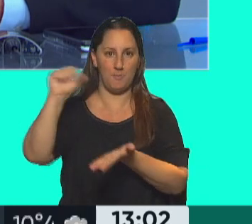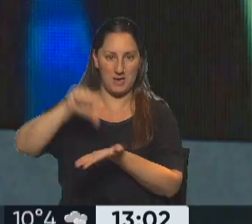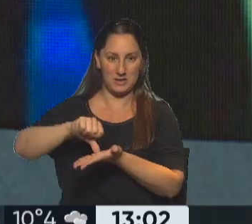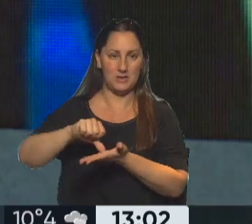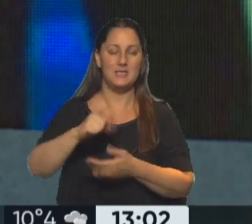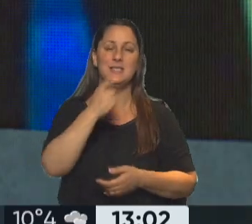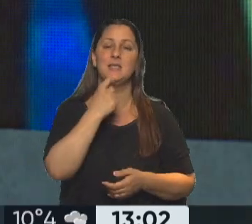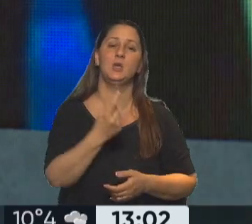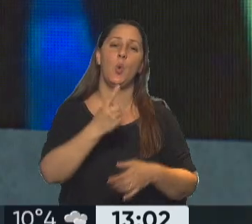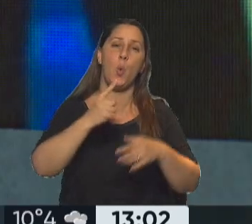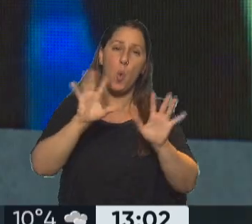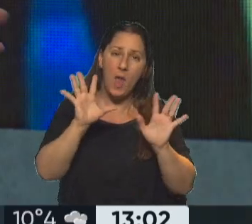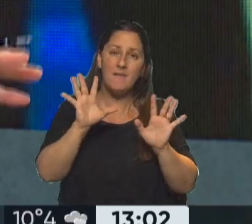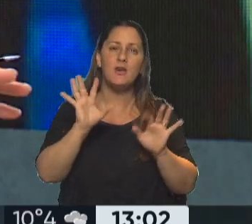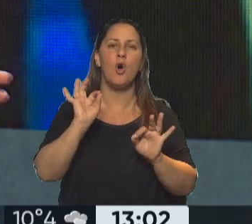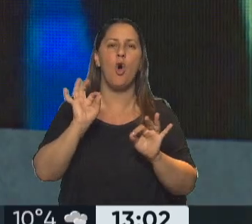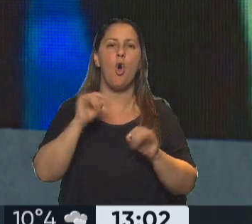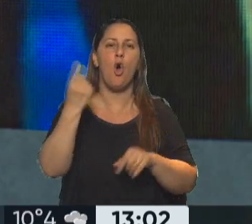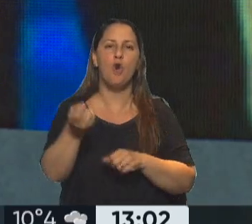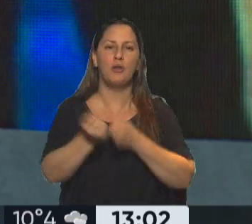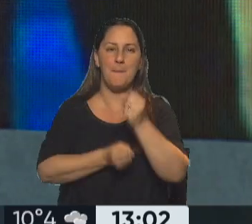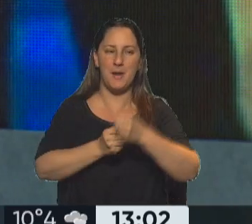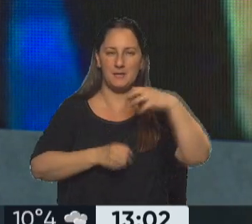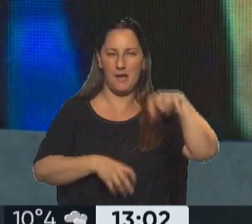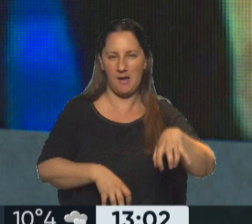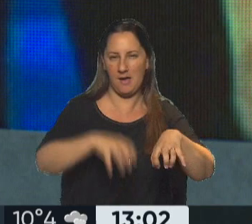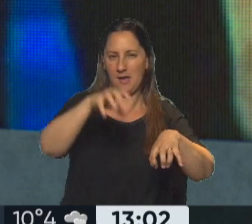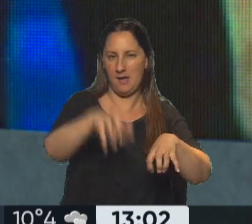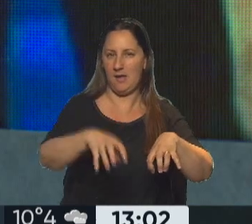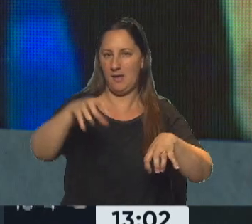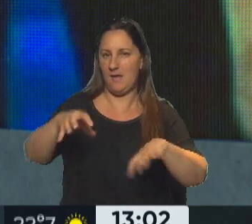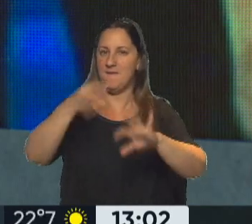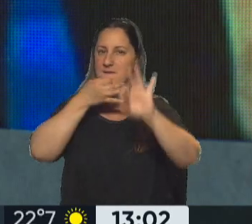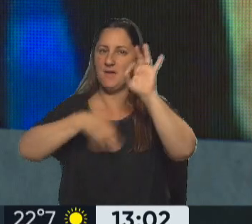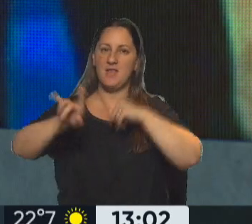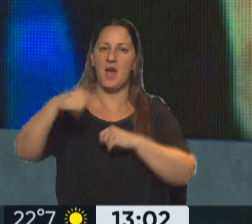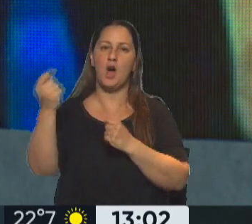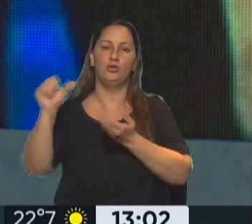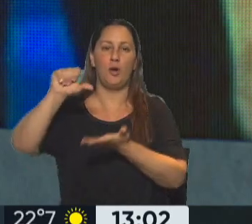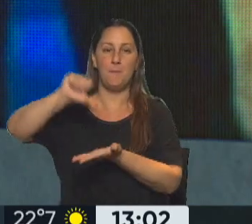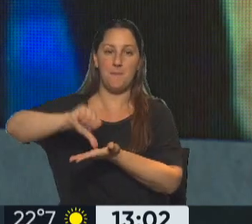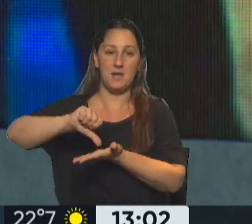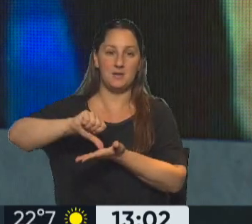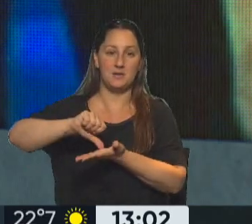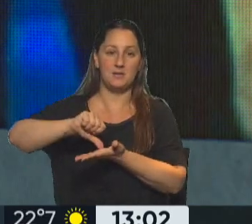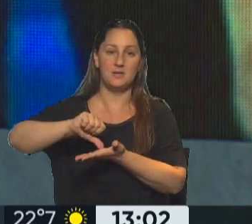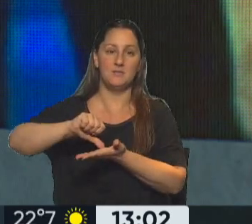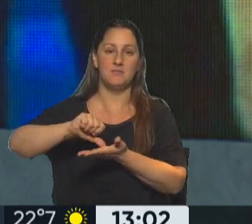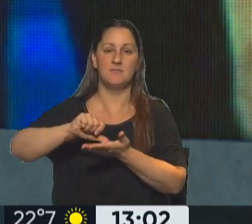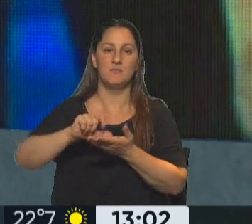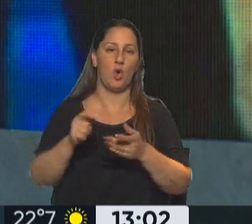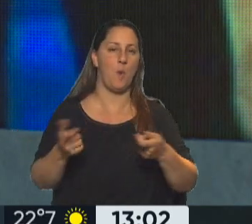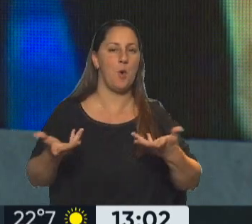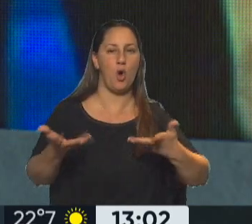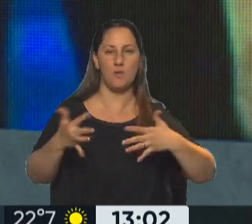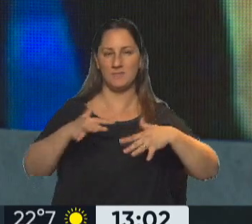si es un caso aislado o si hay otras compañías que se dedican a la exportación que protagonizan